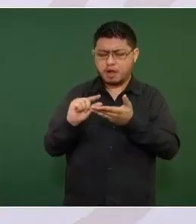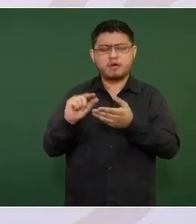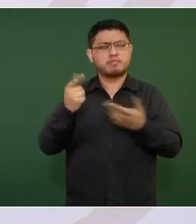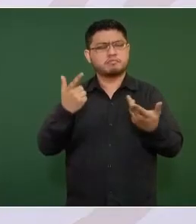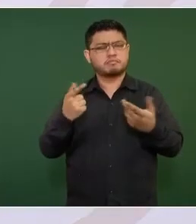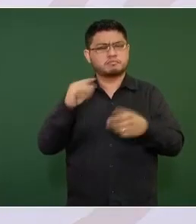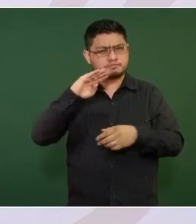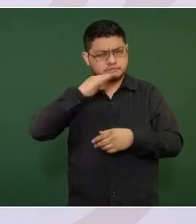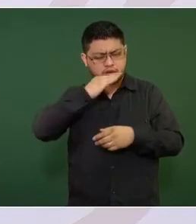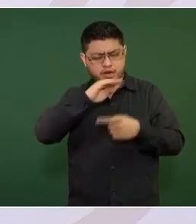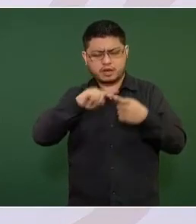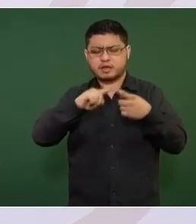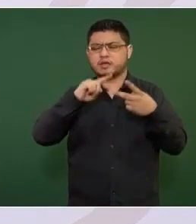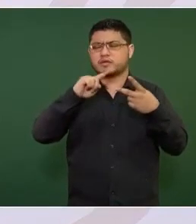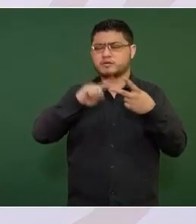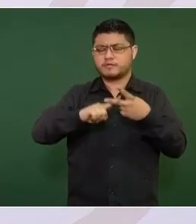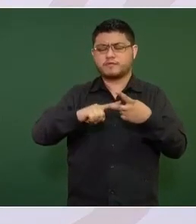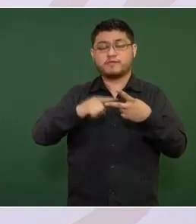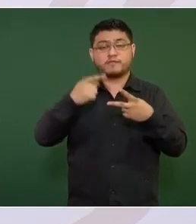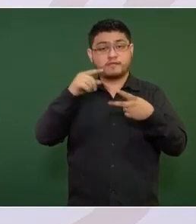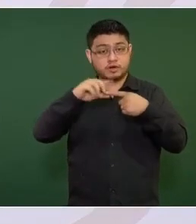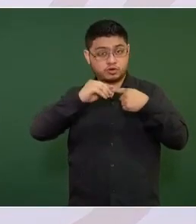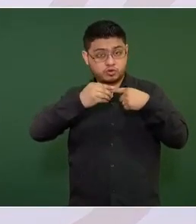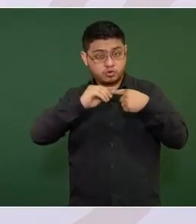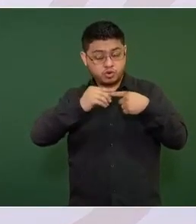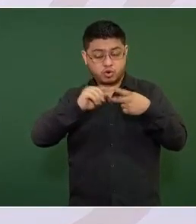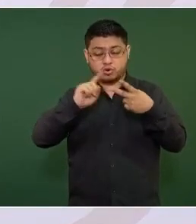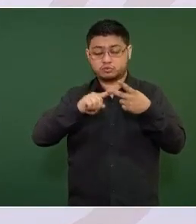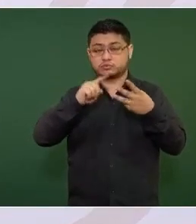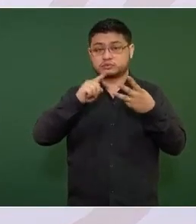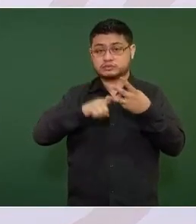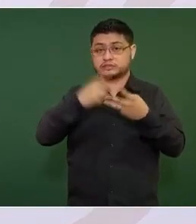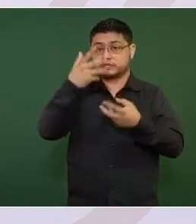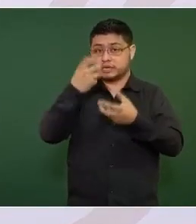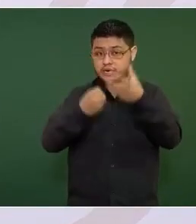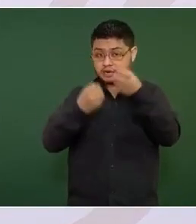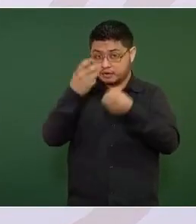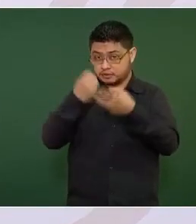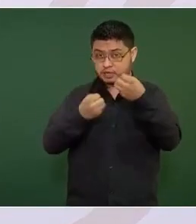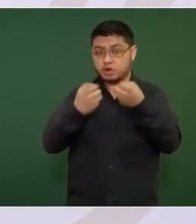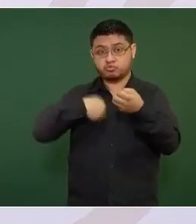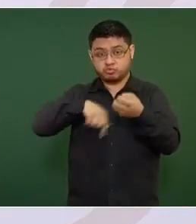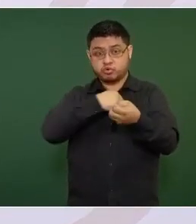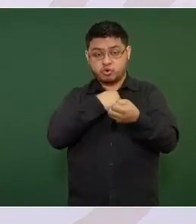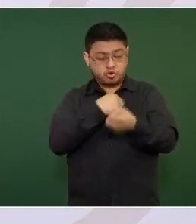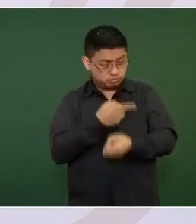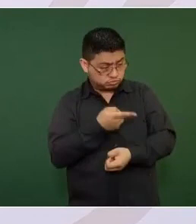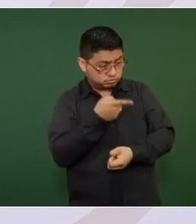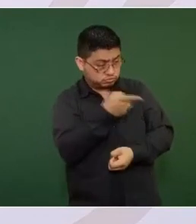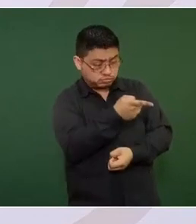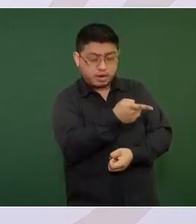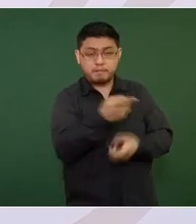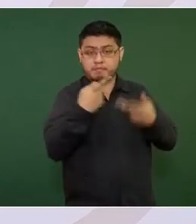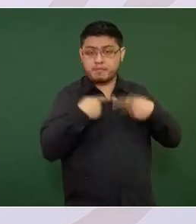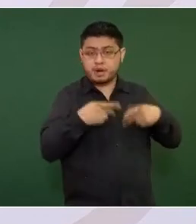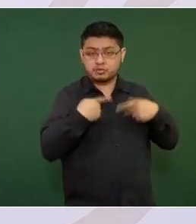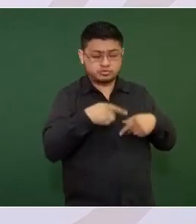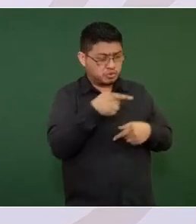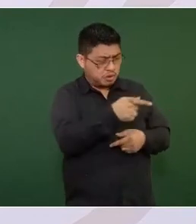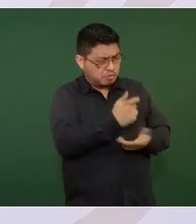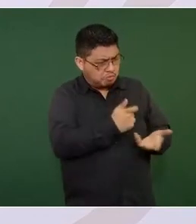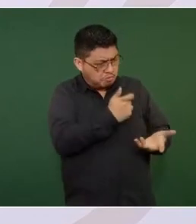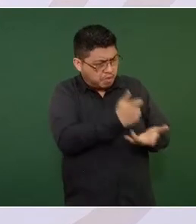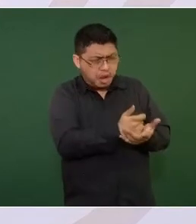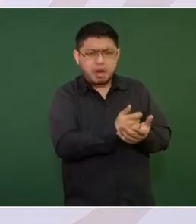trigo y la leche. Estamos comprando a productores pequeños y medianos a precios